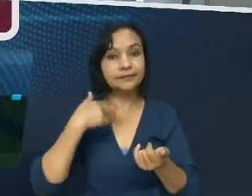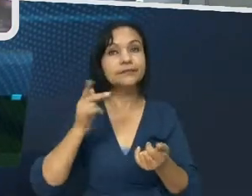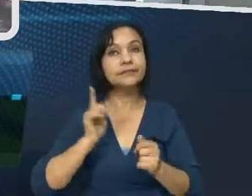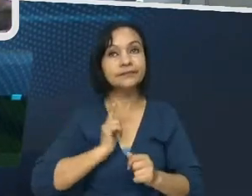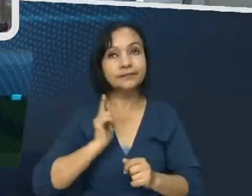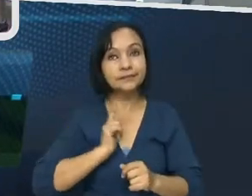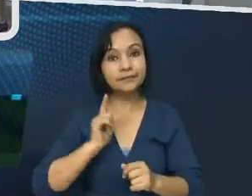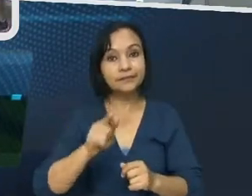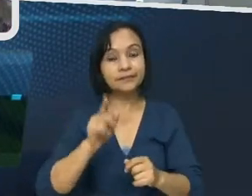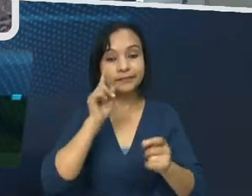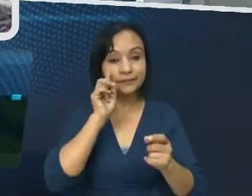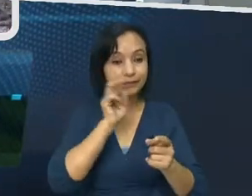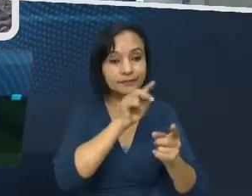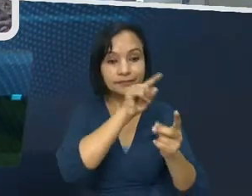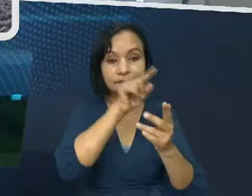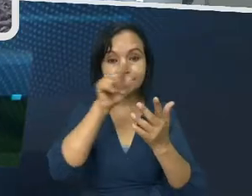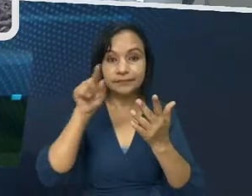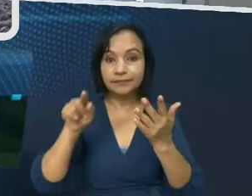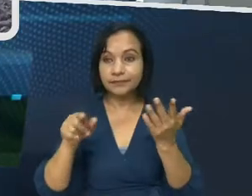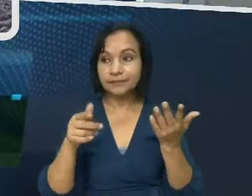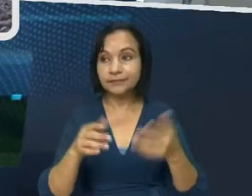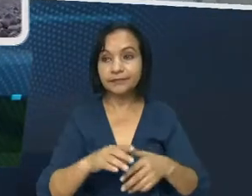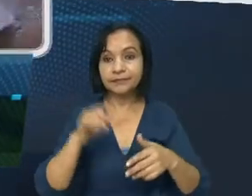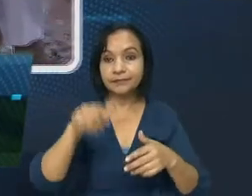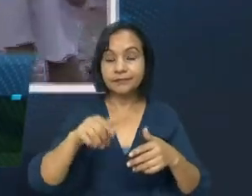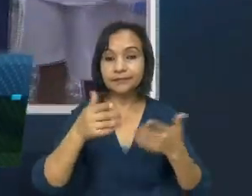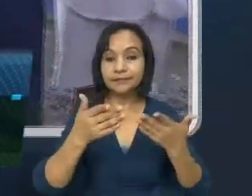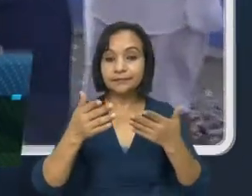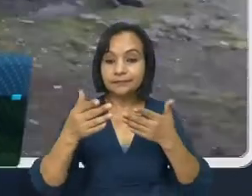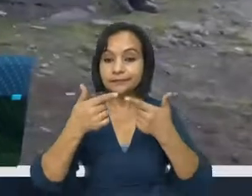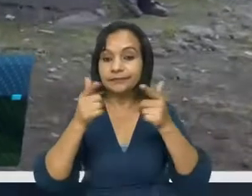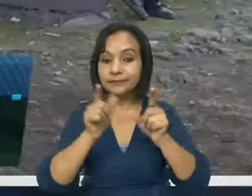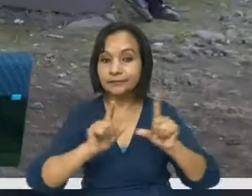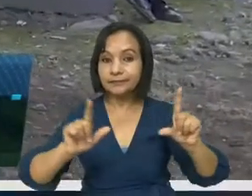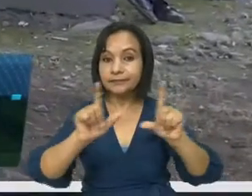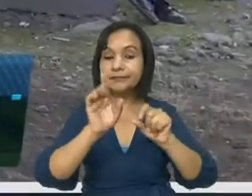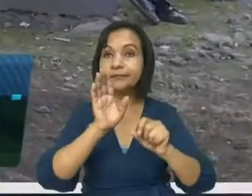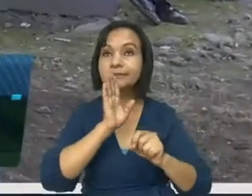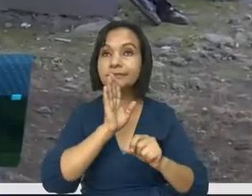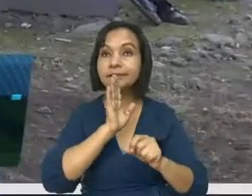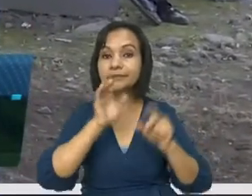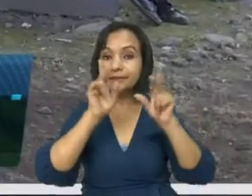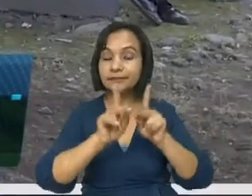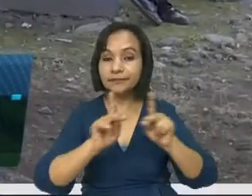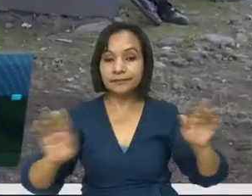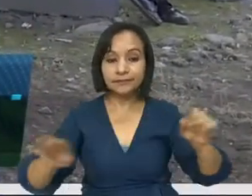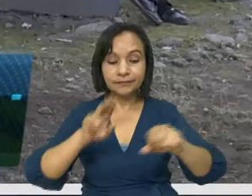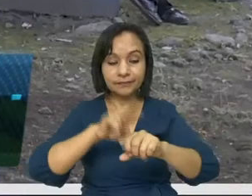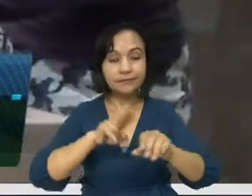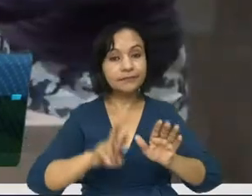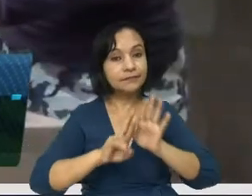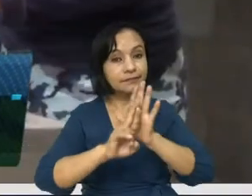tener identificado ahí en esta instancia sectorial. Vamos a hablar también del Plan Nacional de